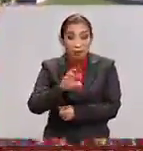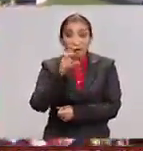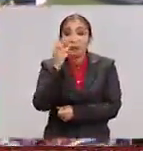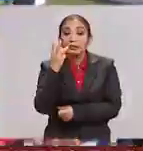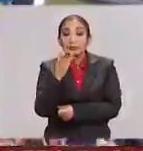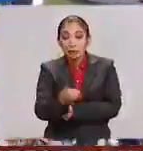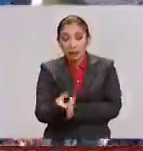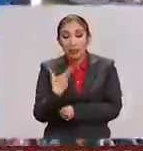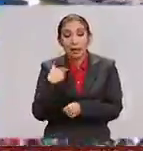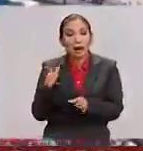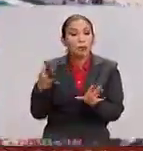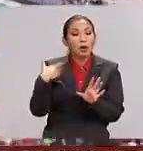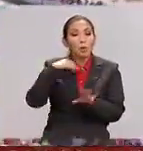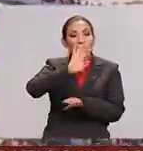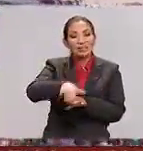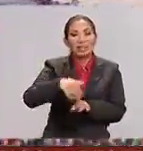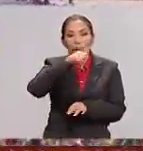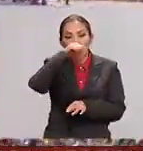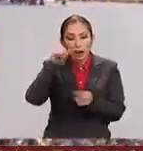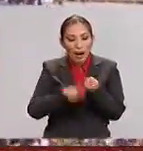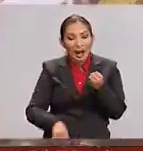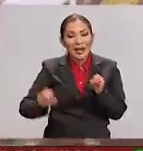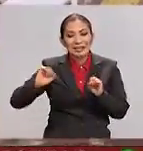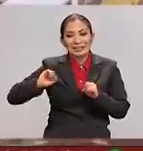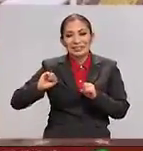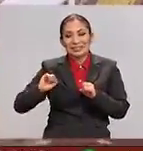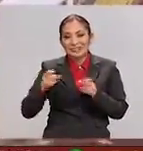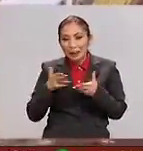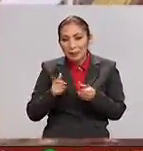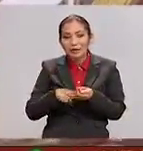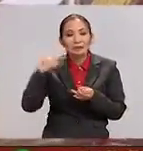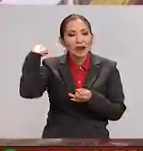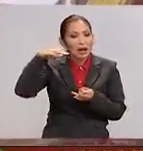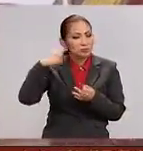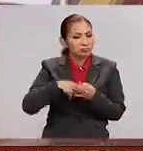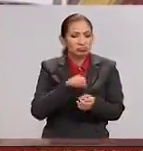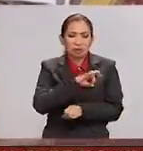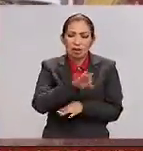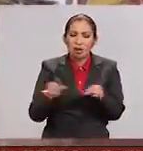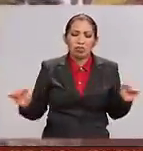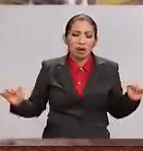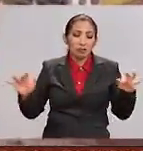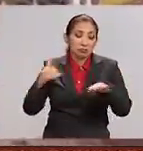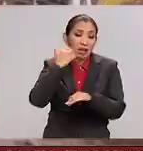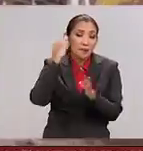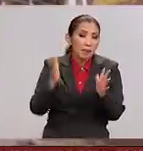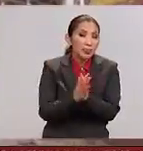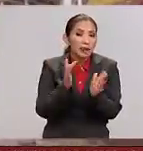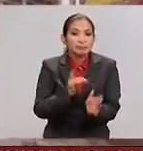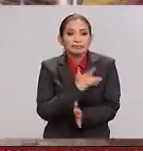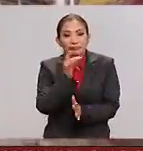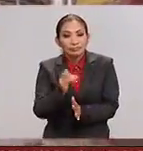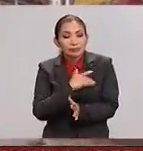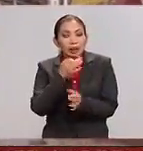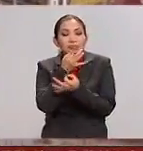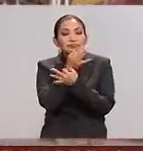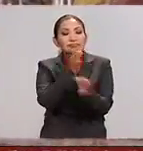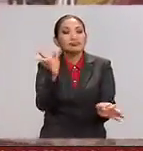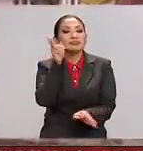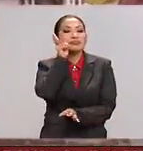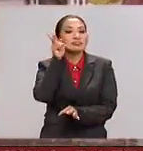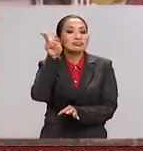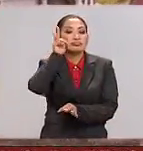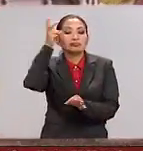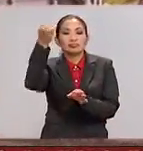sino de las muertas de Juárez, de chapanecos, de veracruzanos, todos aquellos que quieran participar y sentir un mensaje del Papa con